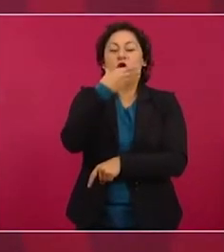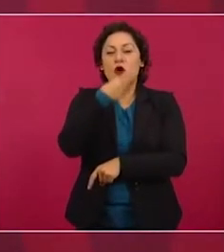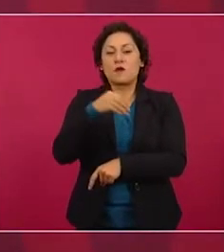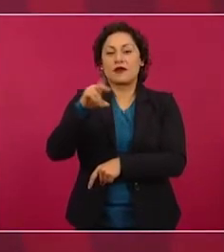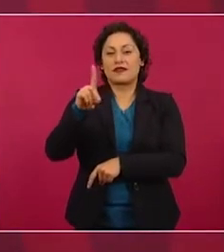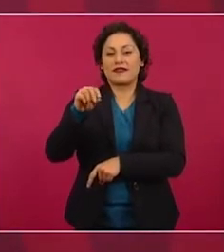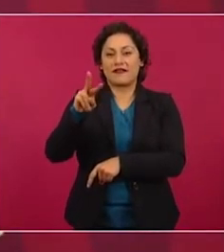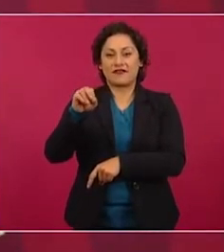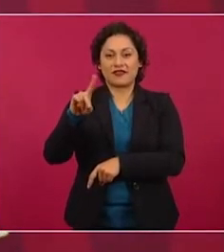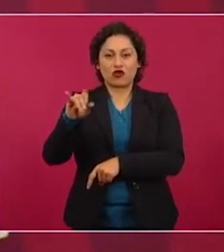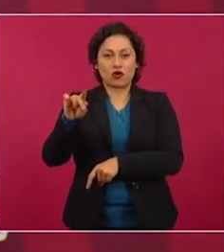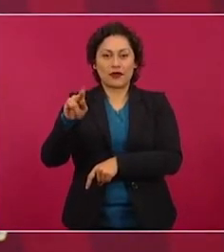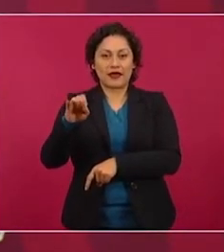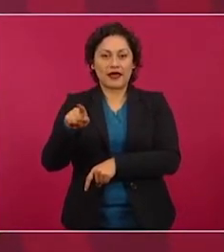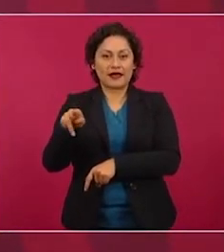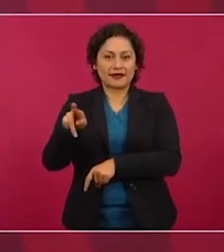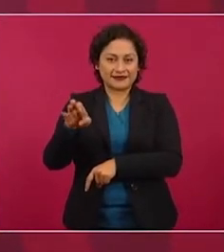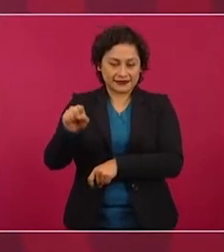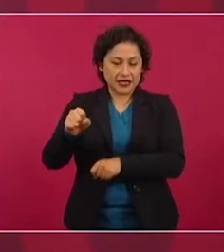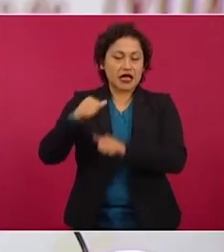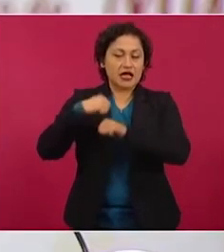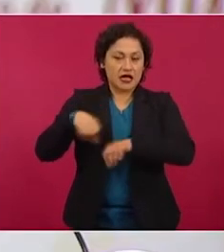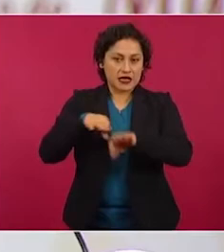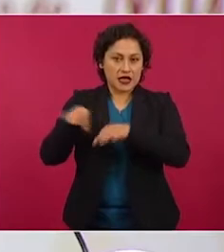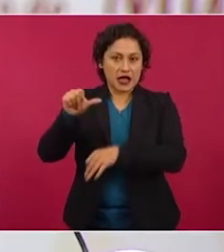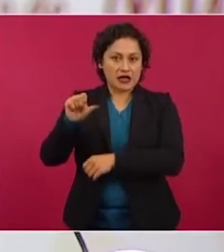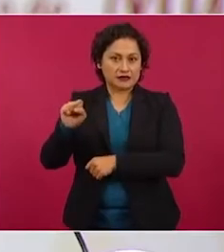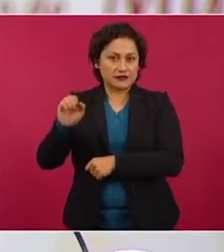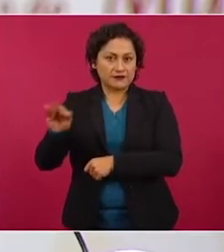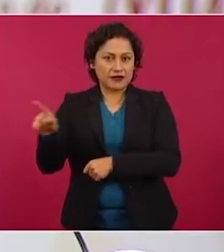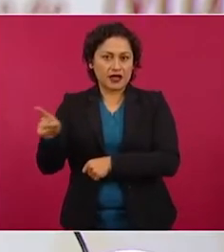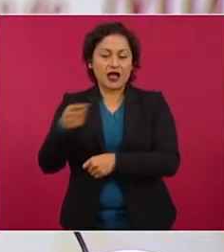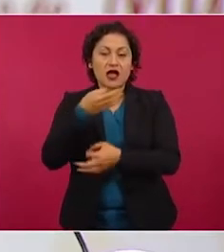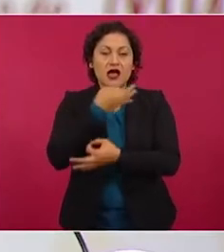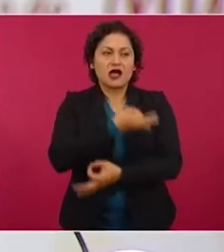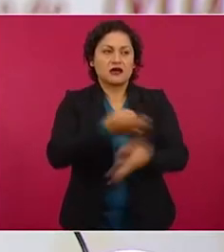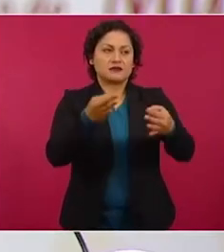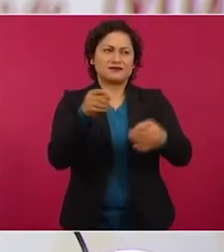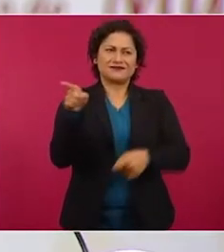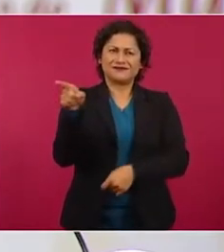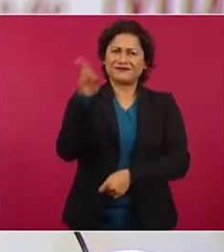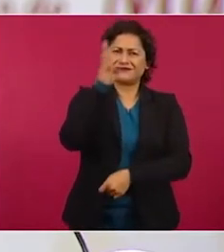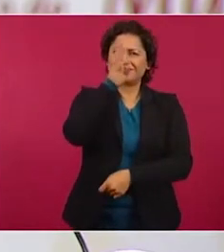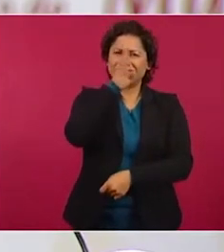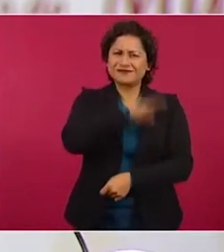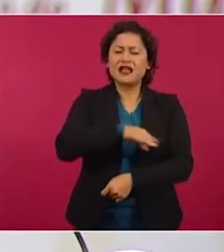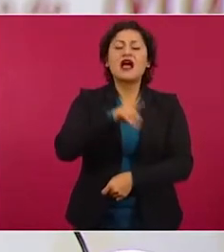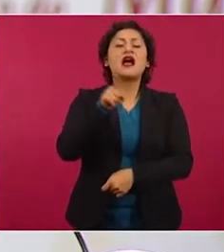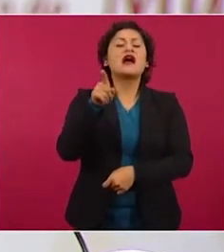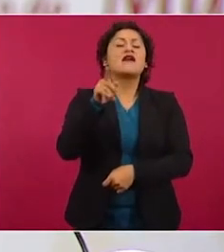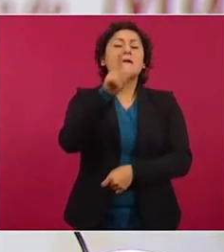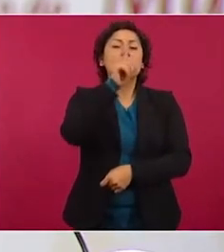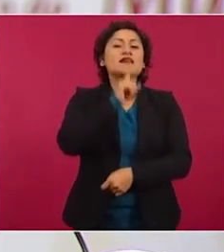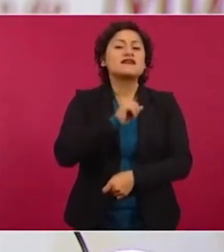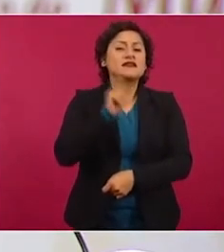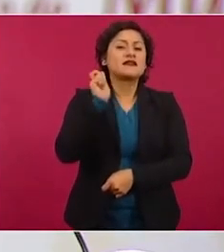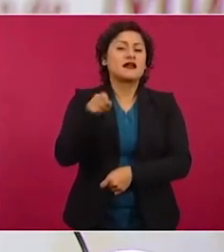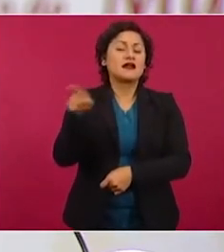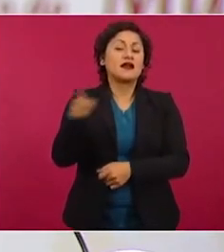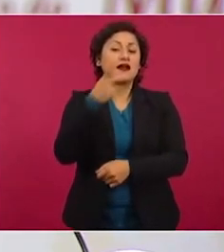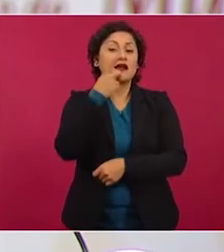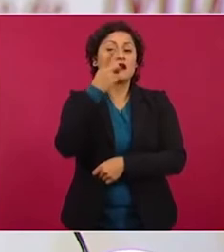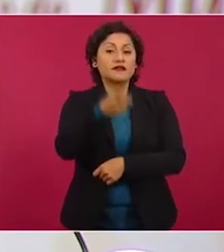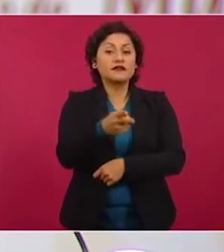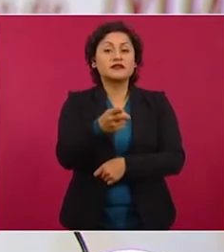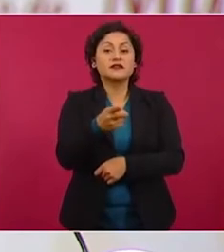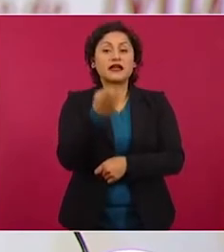de la Federación, desmintió mucha de la información y precisó que se trata de observaciones en proceso